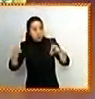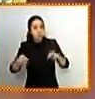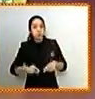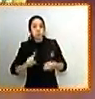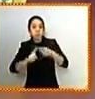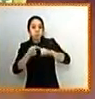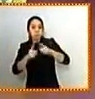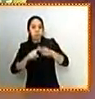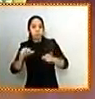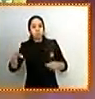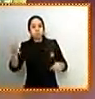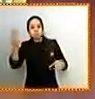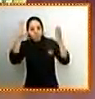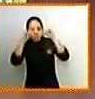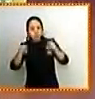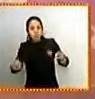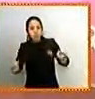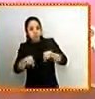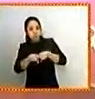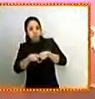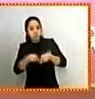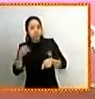noche también nos acompaña Eloisa.